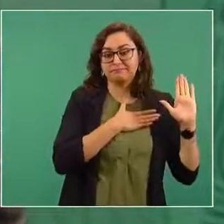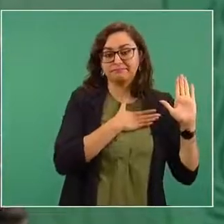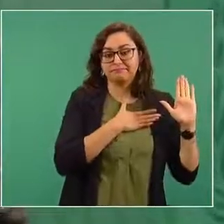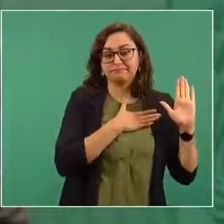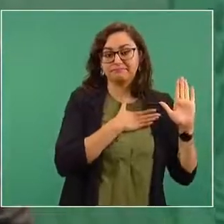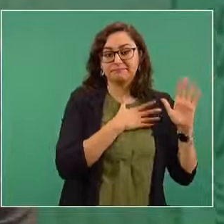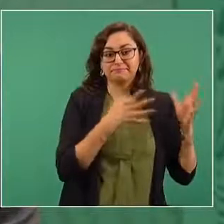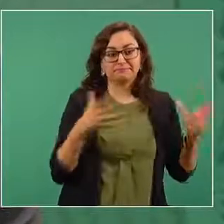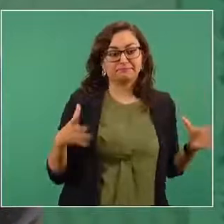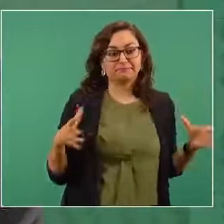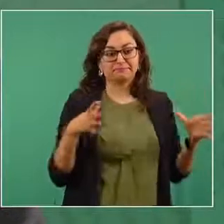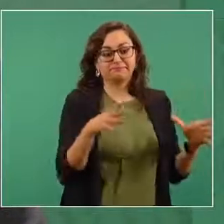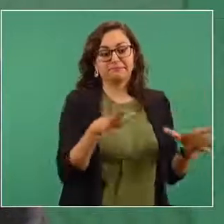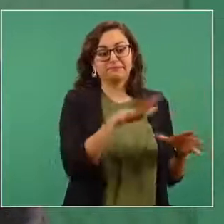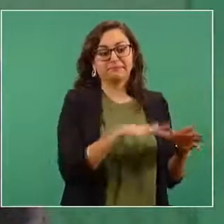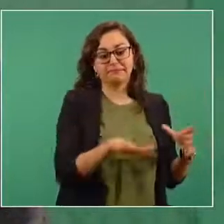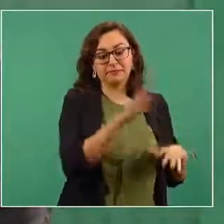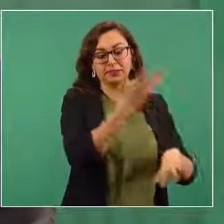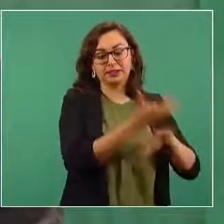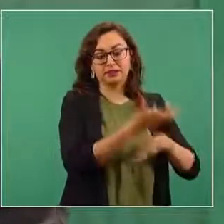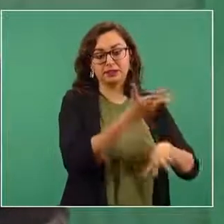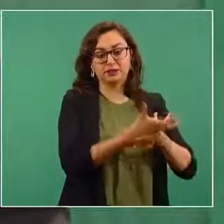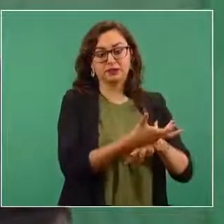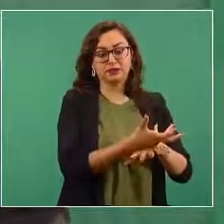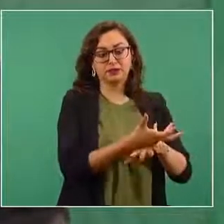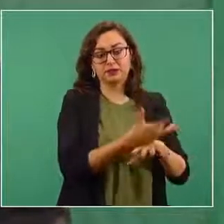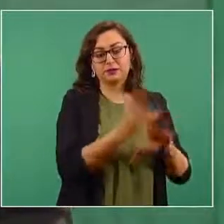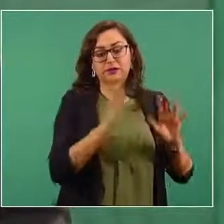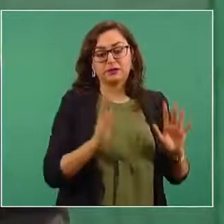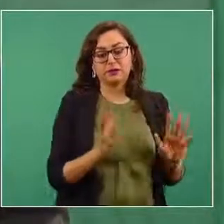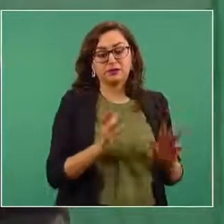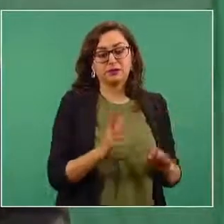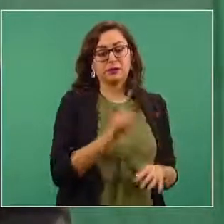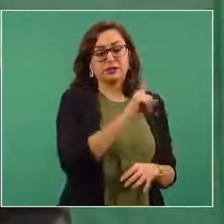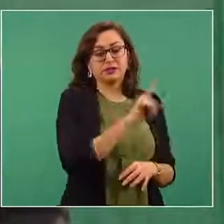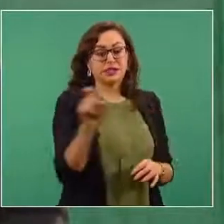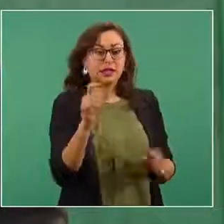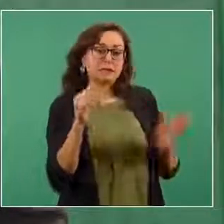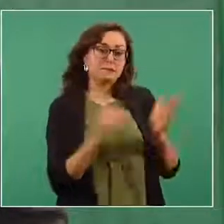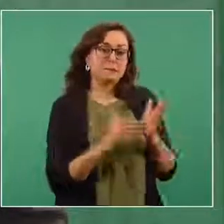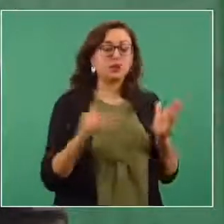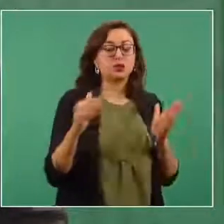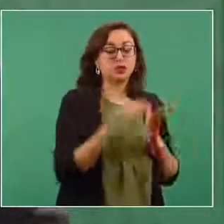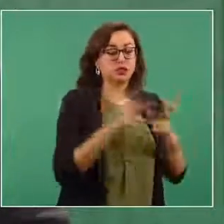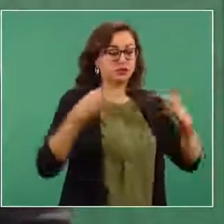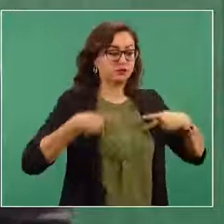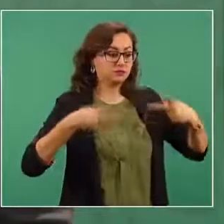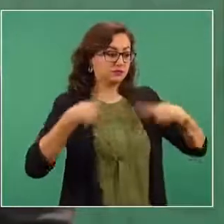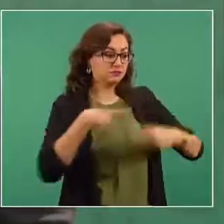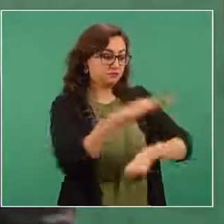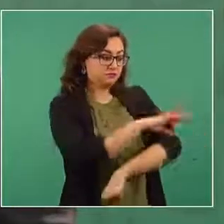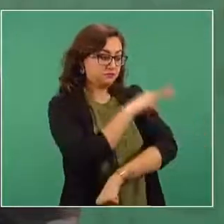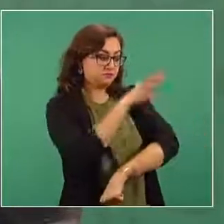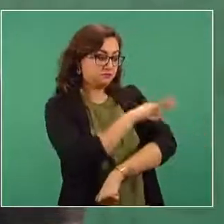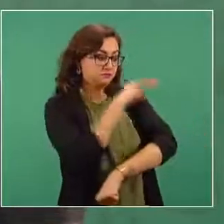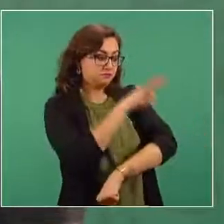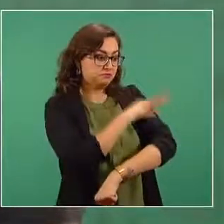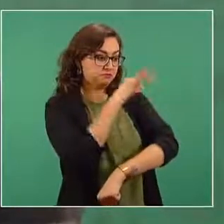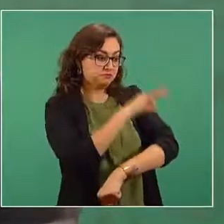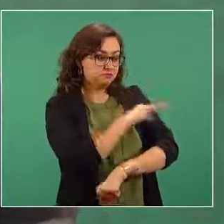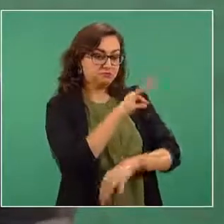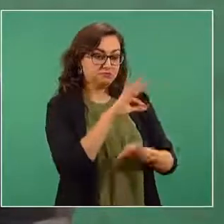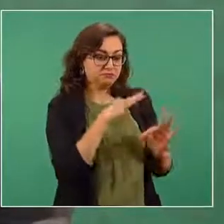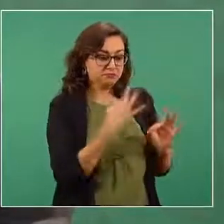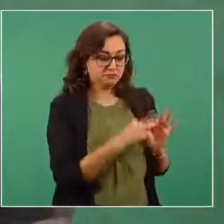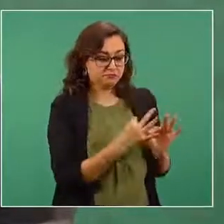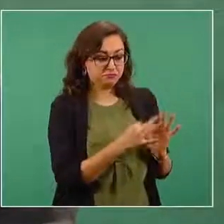a 100 millones o llegar a 100 millones de vacunados en 100 días